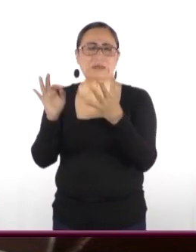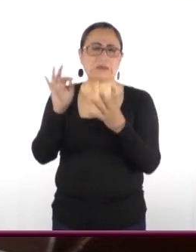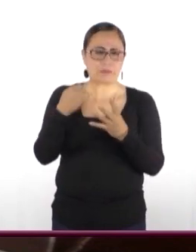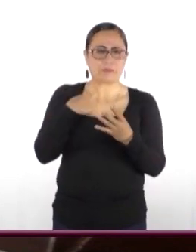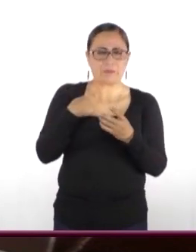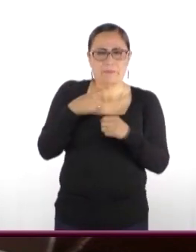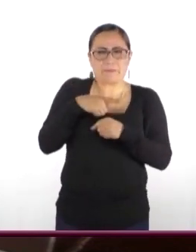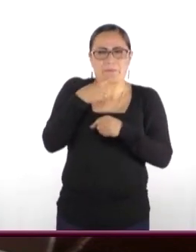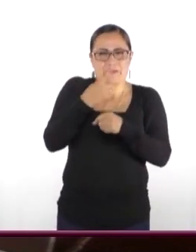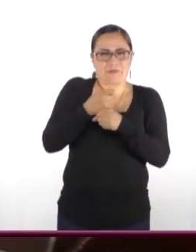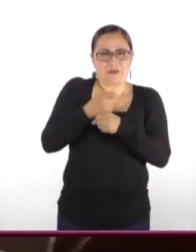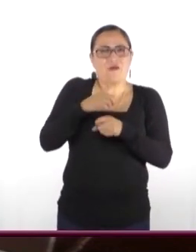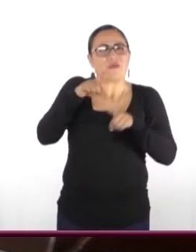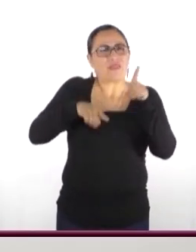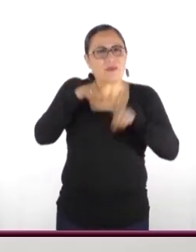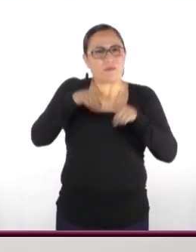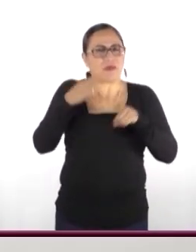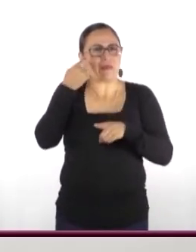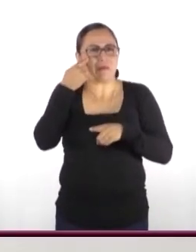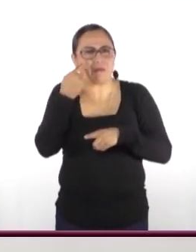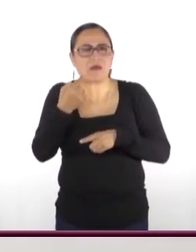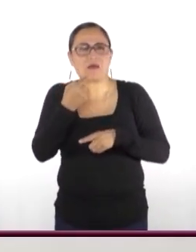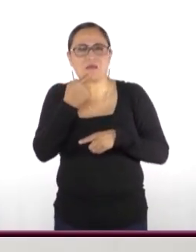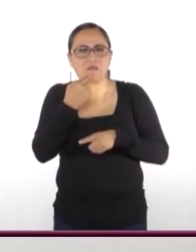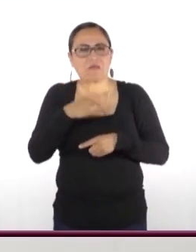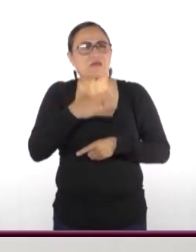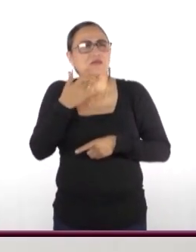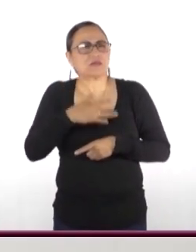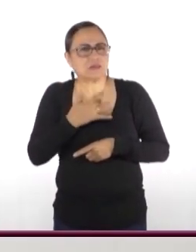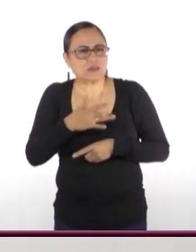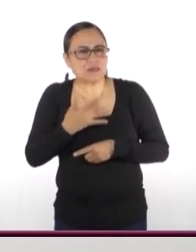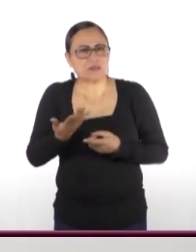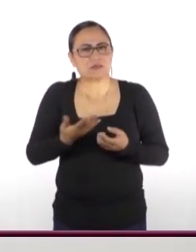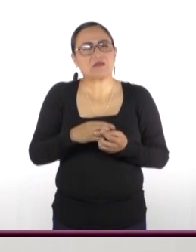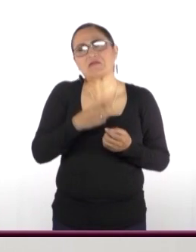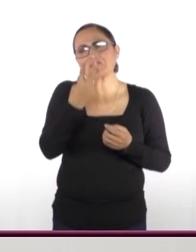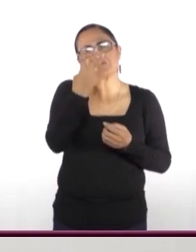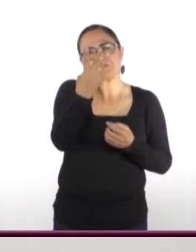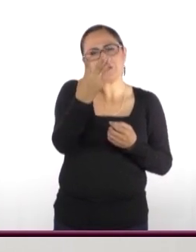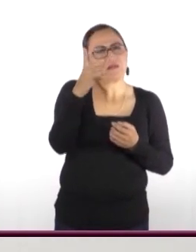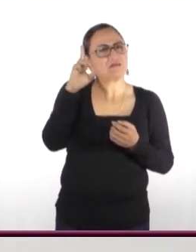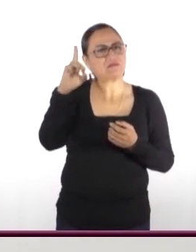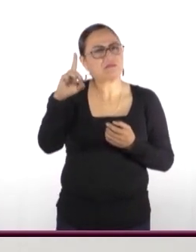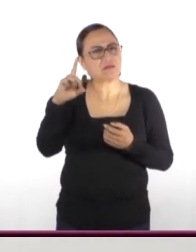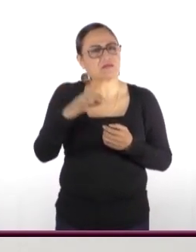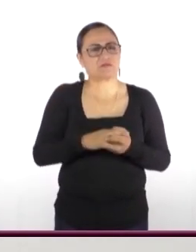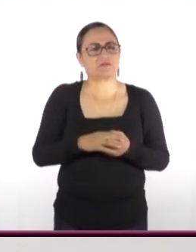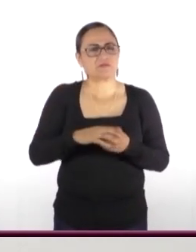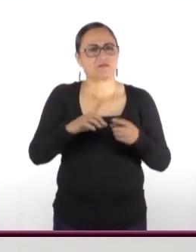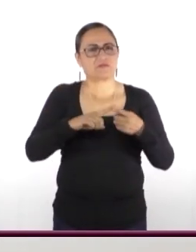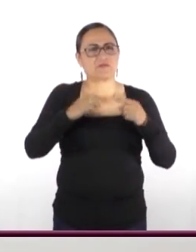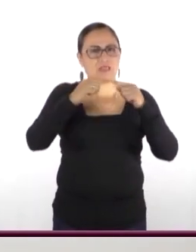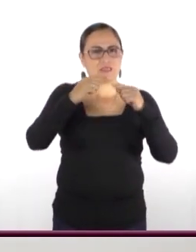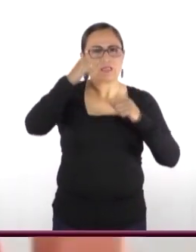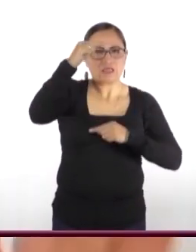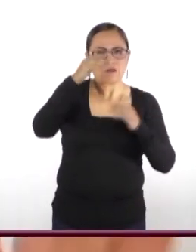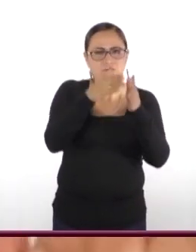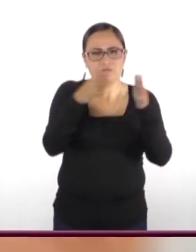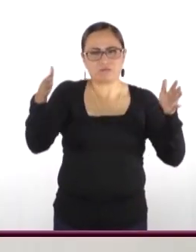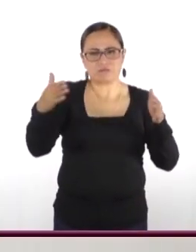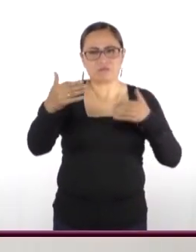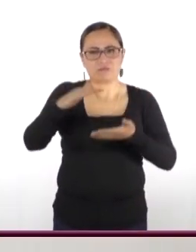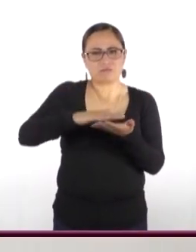lo que percibimos depende de nuestros sentidos, pues bueno, básicamente tenemos nuestras 3 dimensiones que